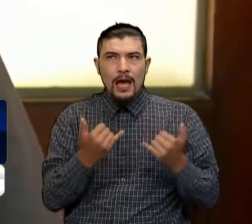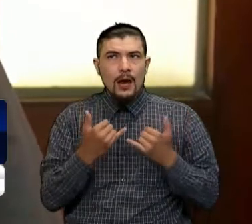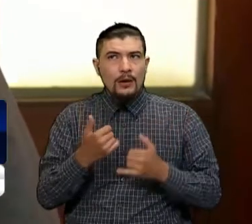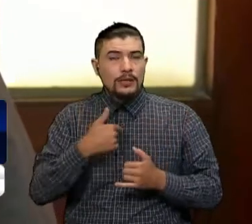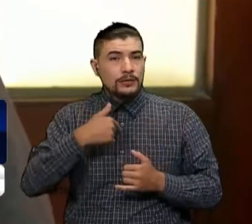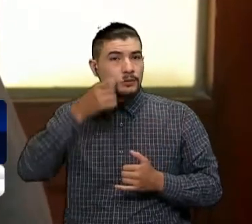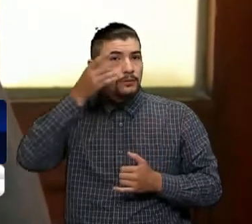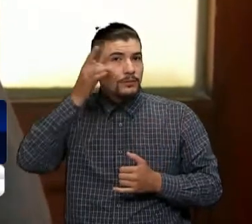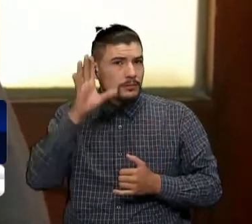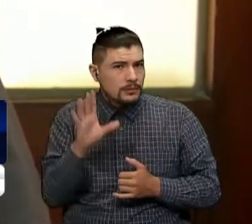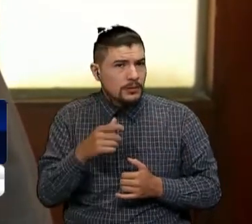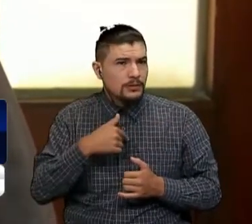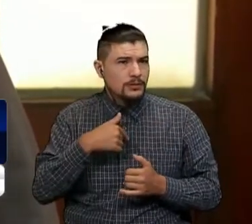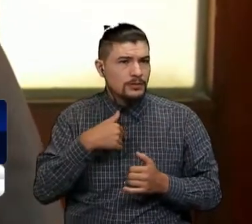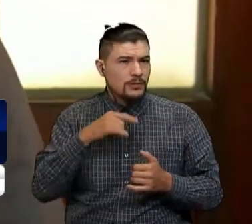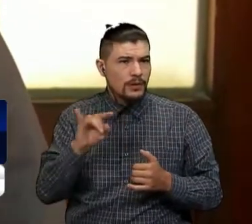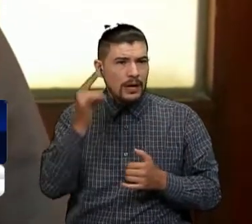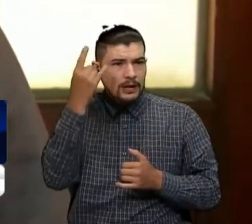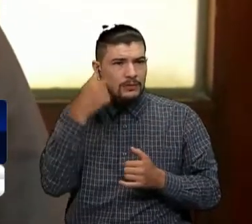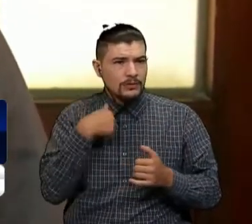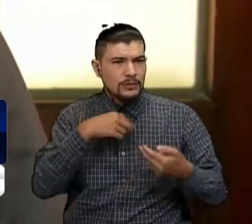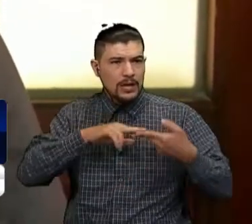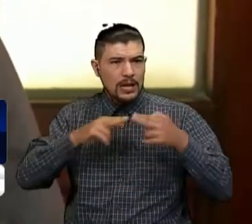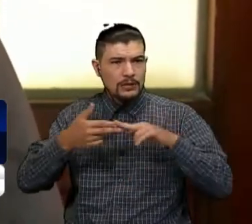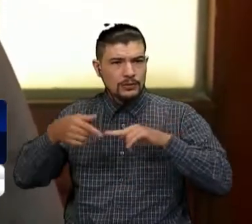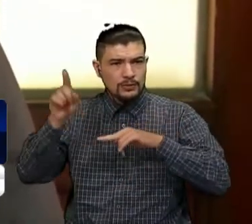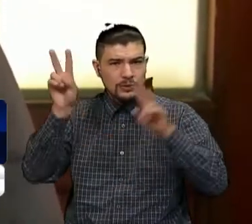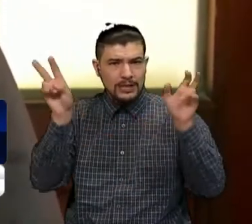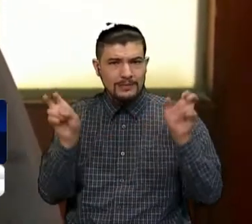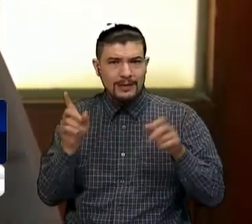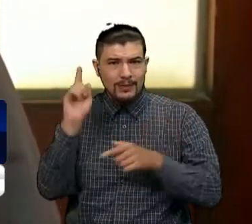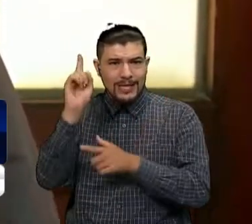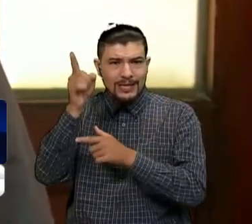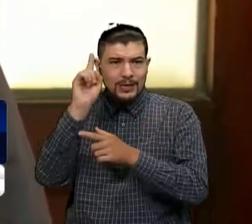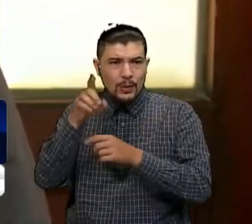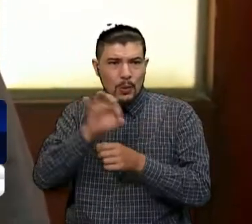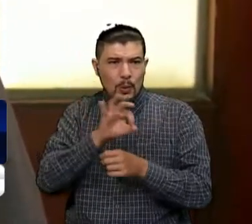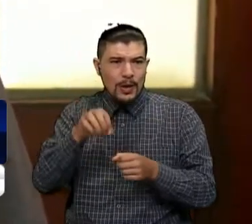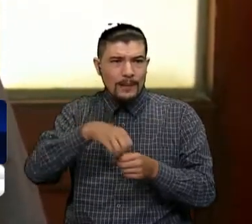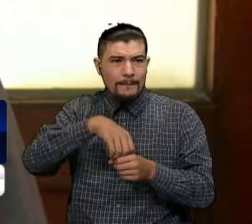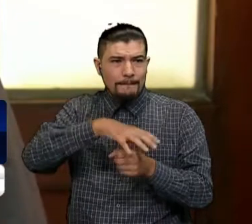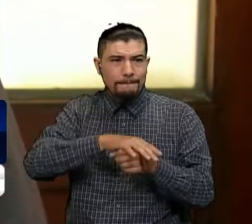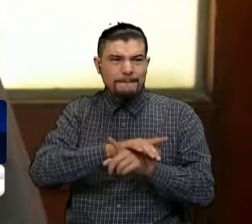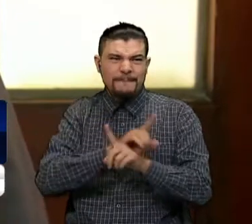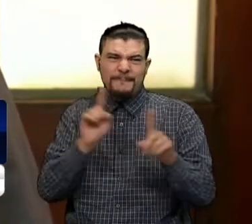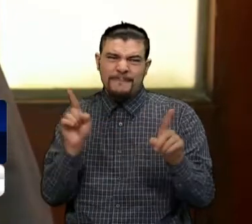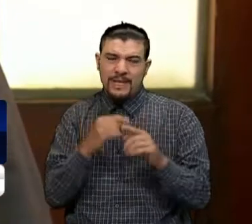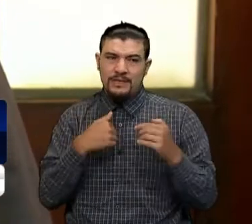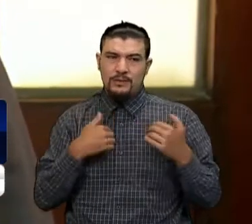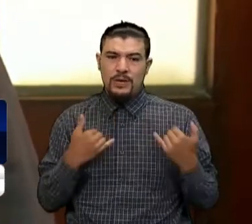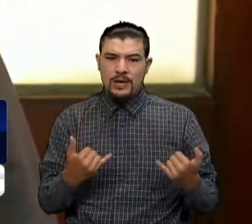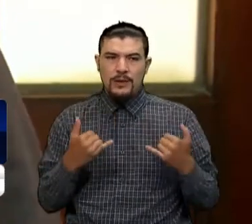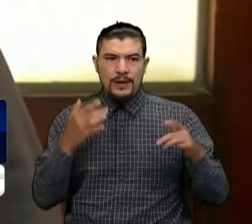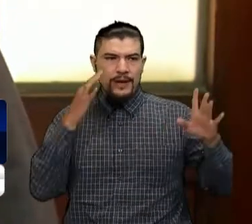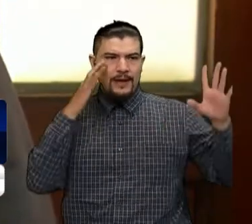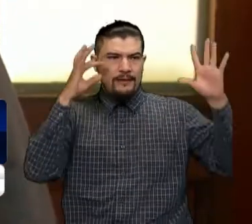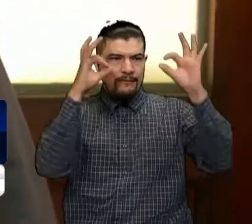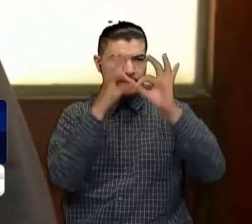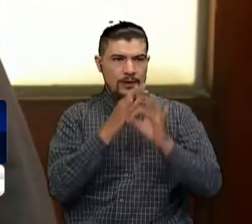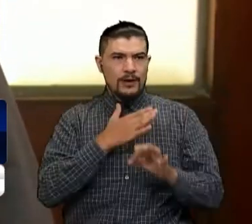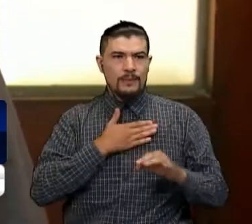posibilidades de ningún tipo público estoy más dedicado al tema